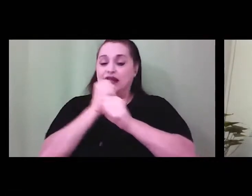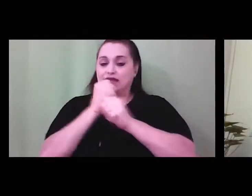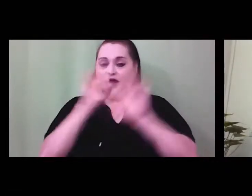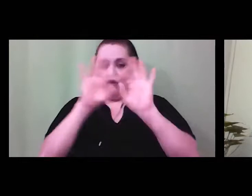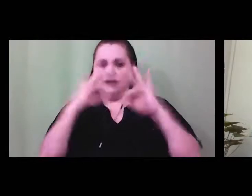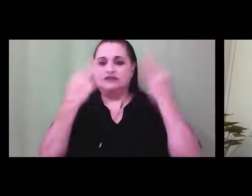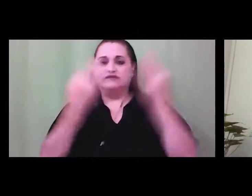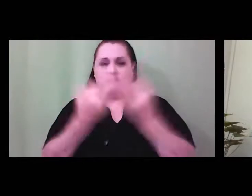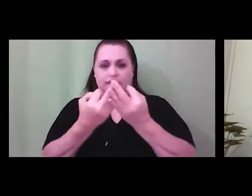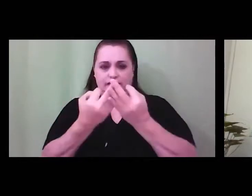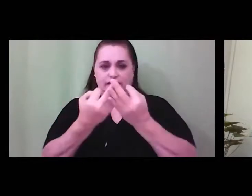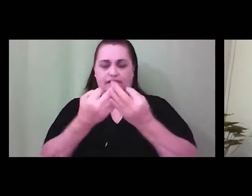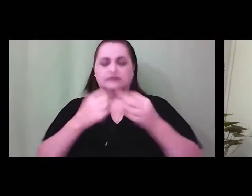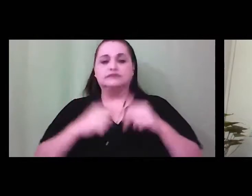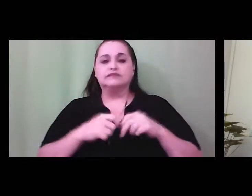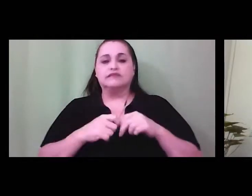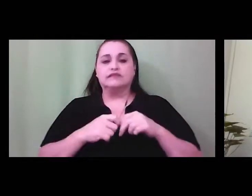familias.